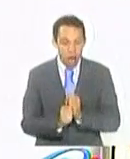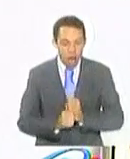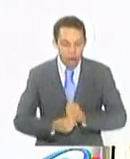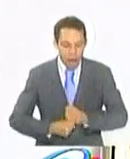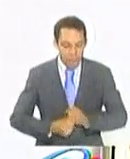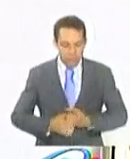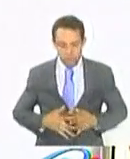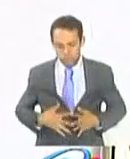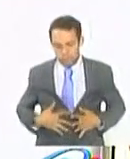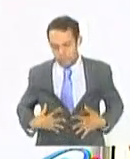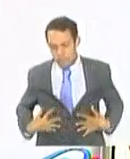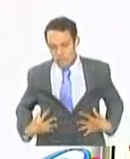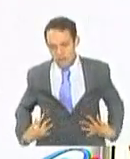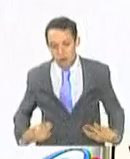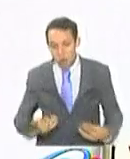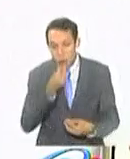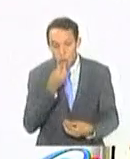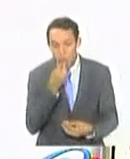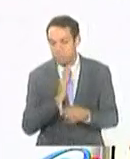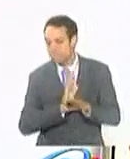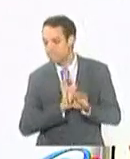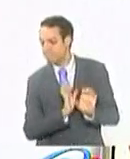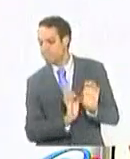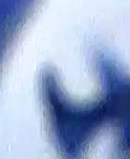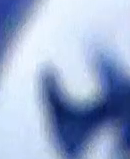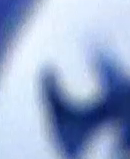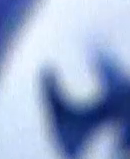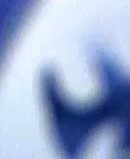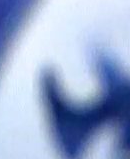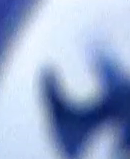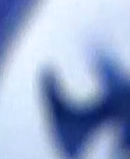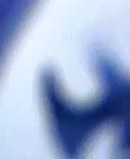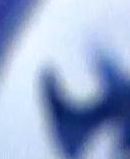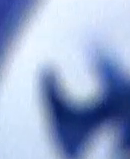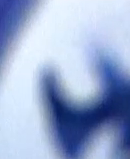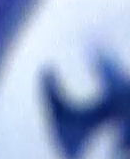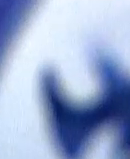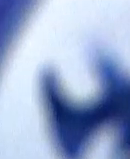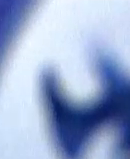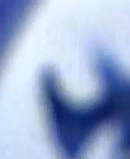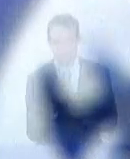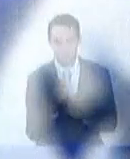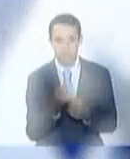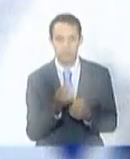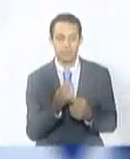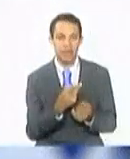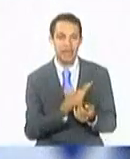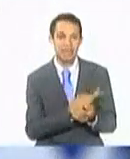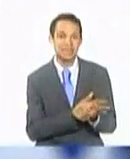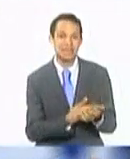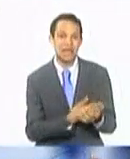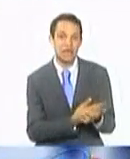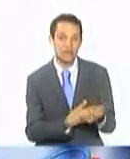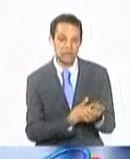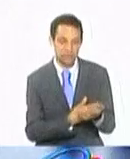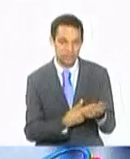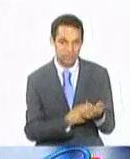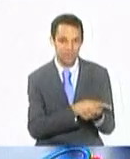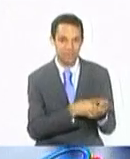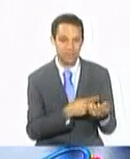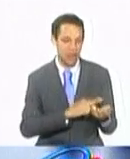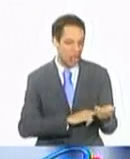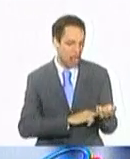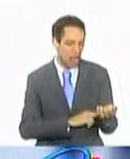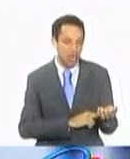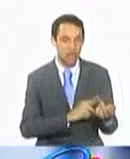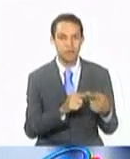de Lady Noa doctor hace poco me realicé unos análisis de glicemia pre y post los